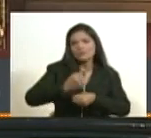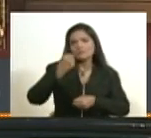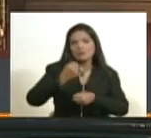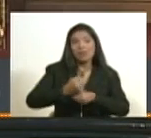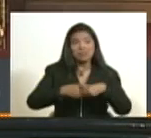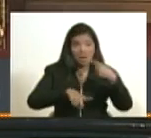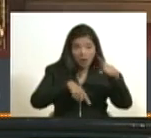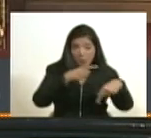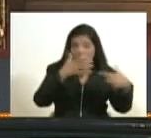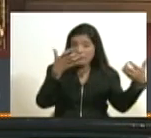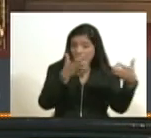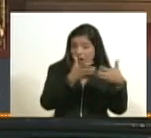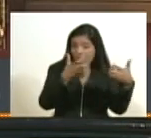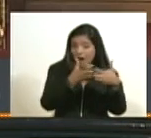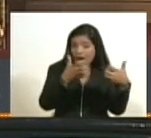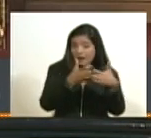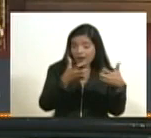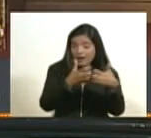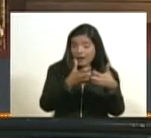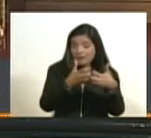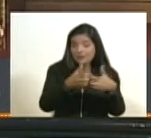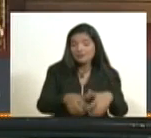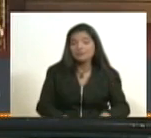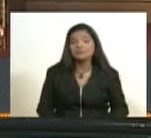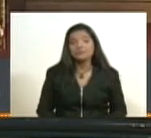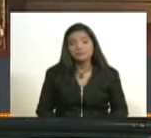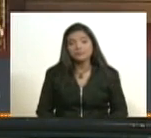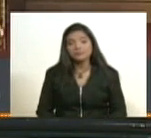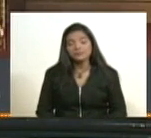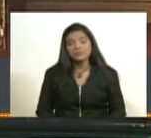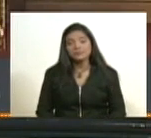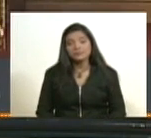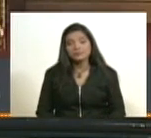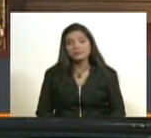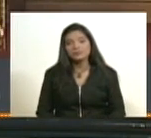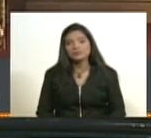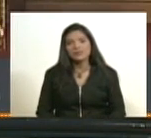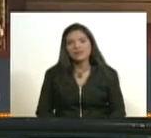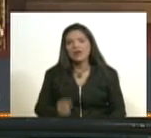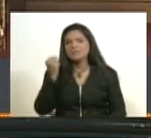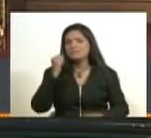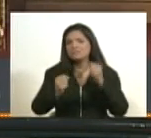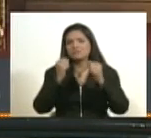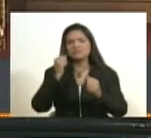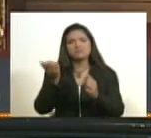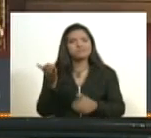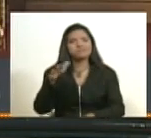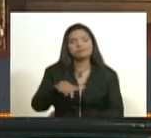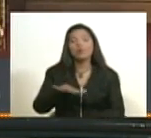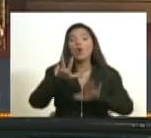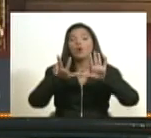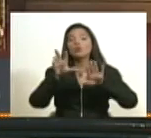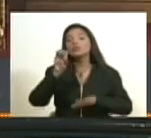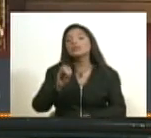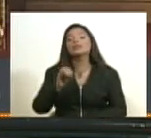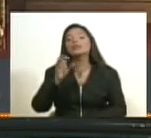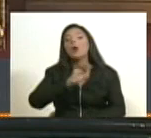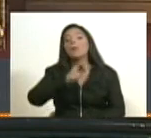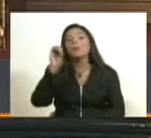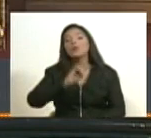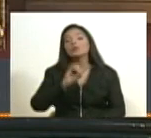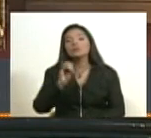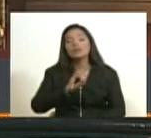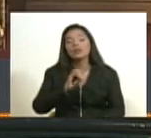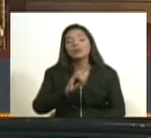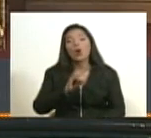de la guerra, la triple alianza, la triple infamia. Fueron asesinados el 80% de los hombres en la guerra, se quedaron